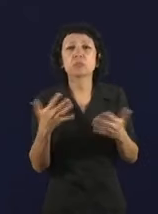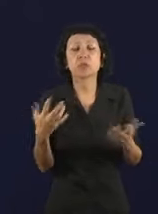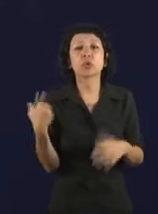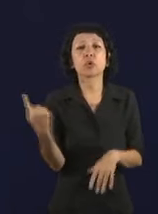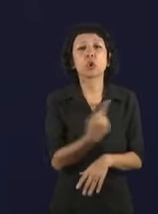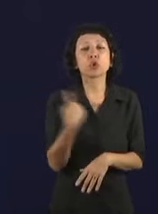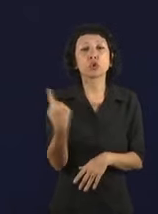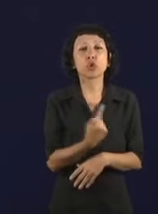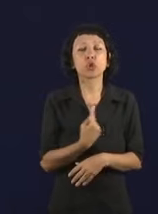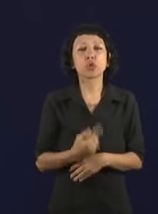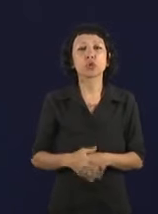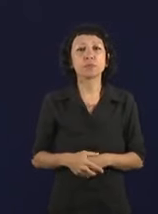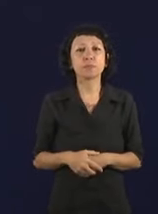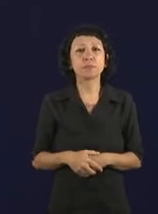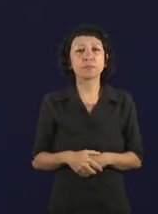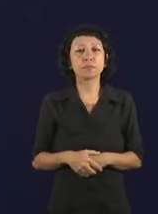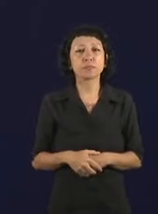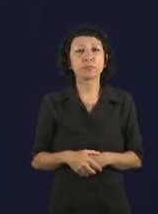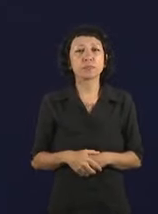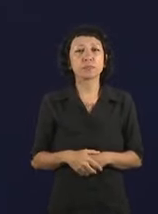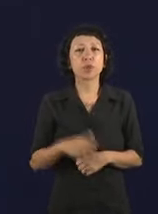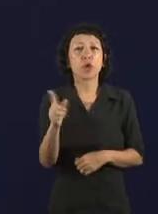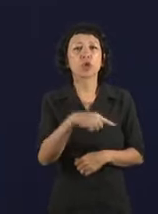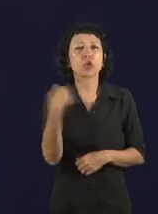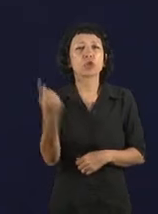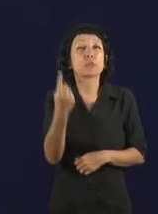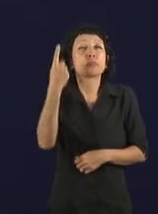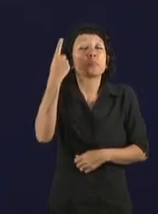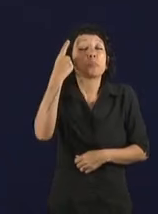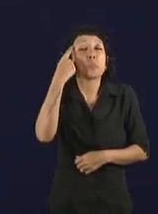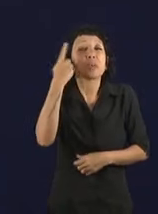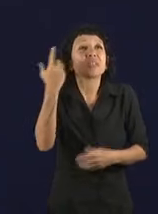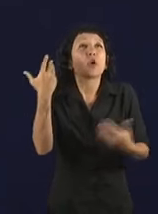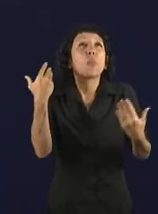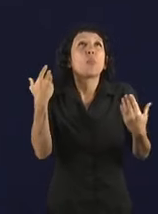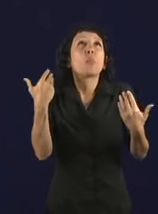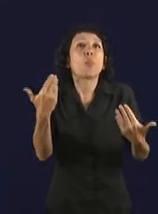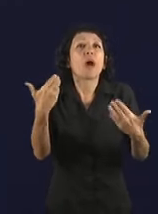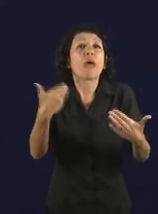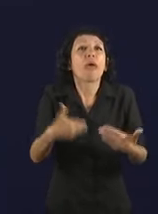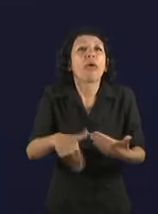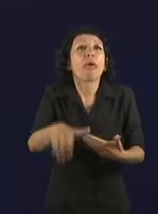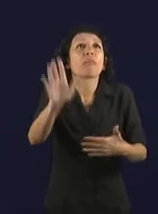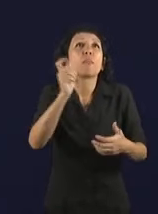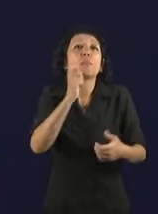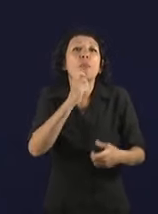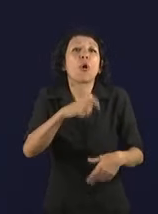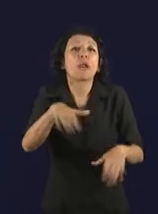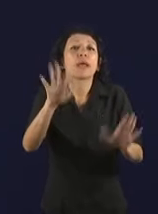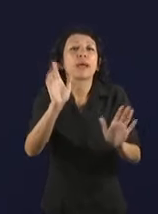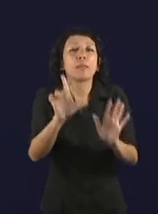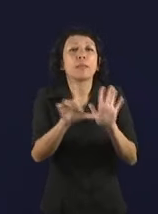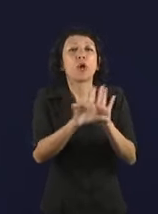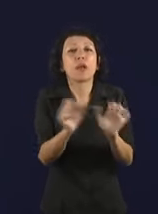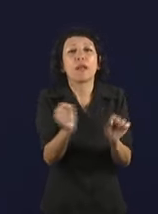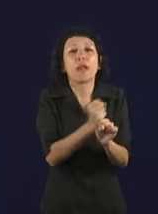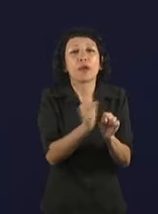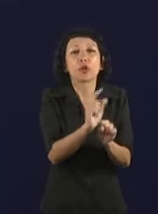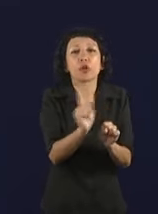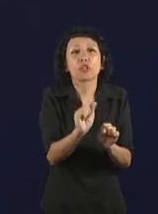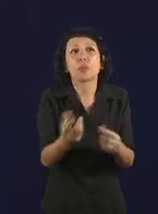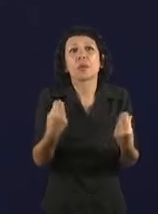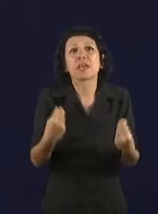digamos estamos haciendo Hi sobre lo que pasaría en caso de que no se no se apruebe la ley y lo cierto